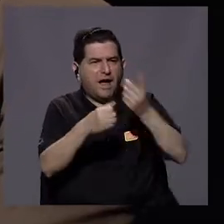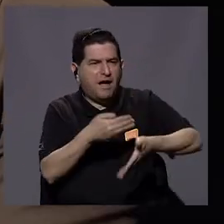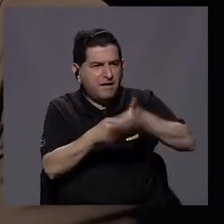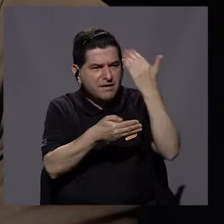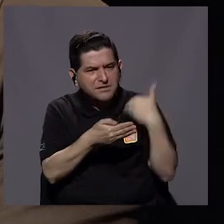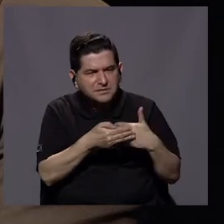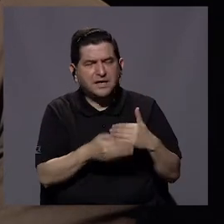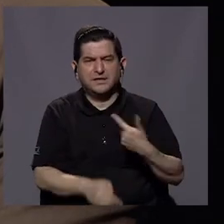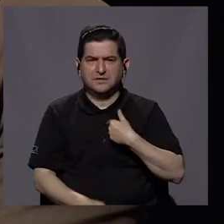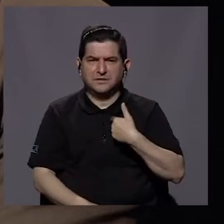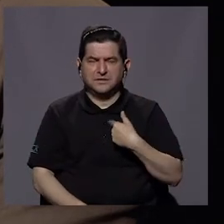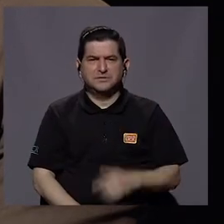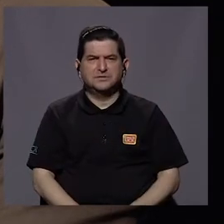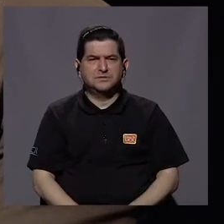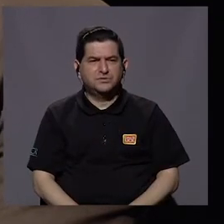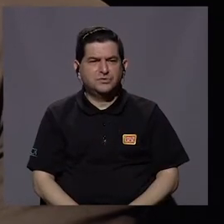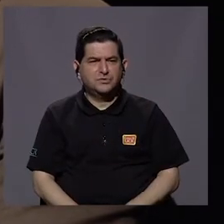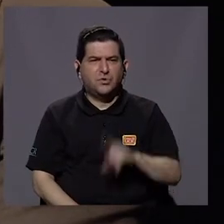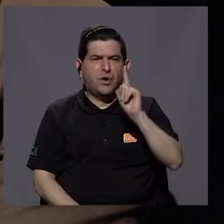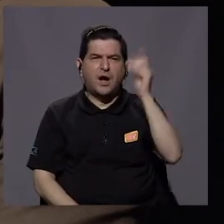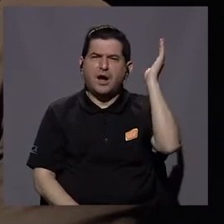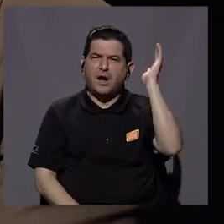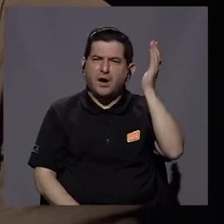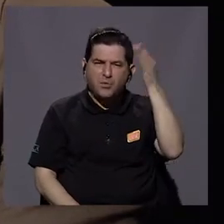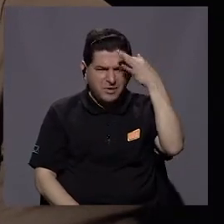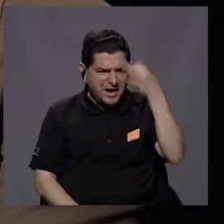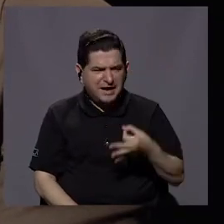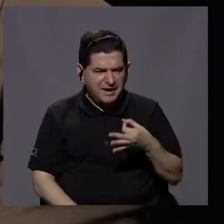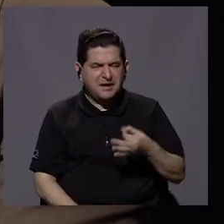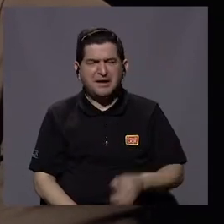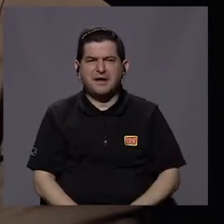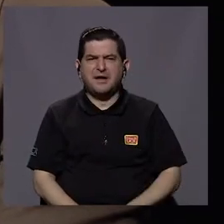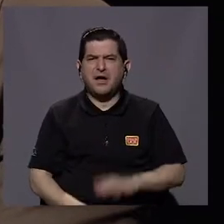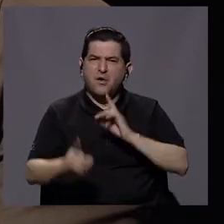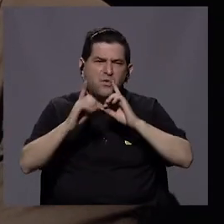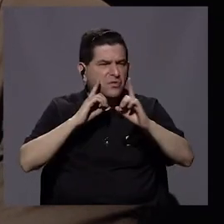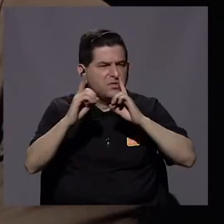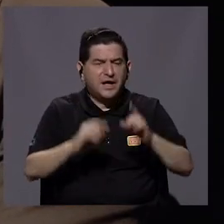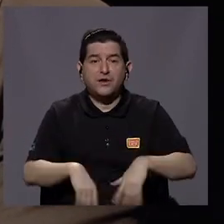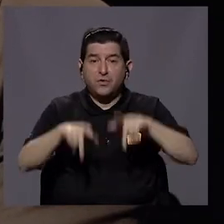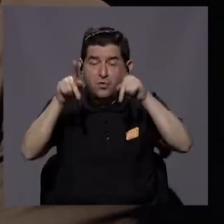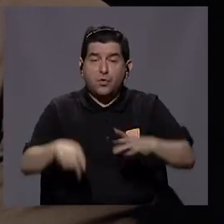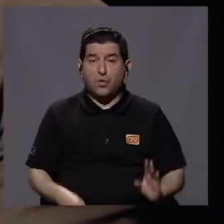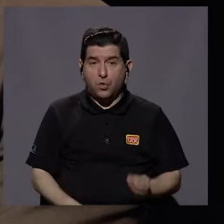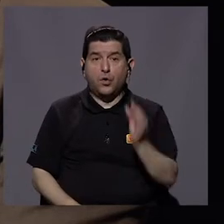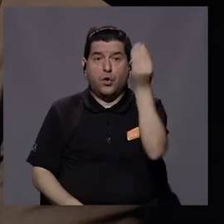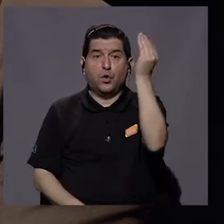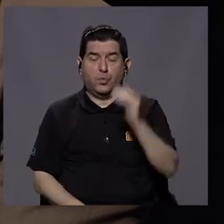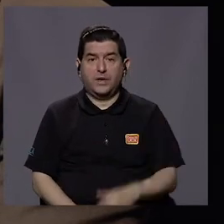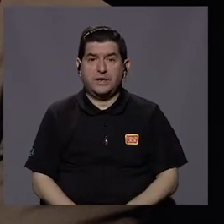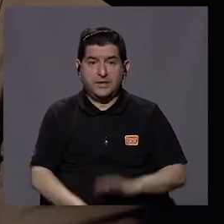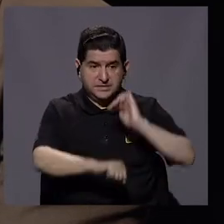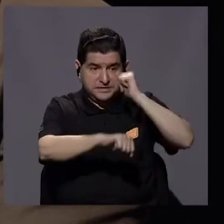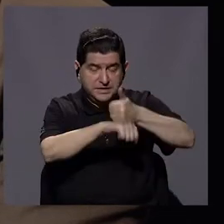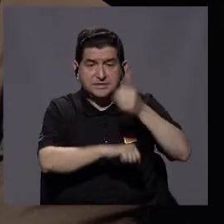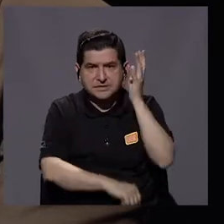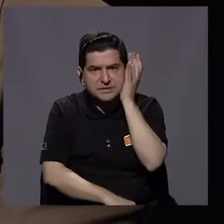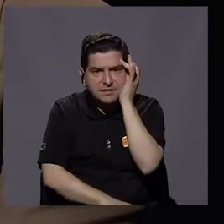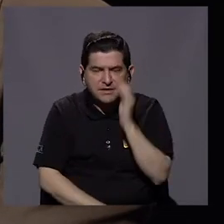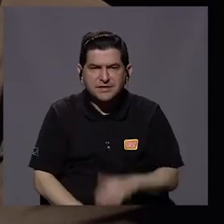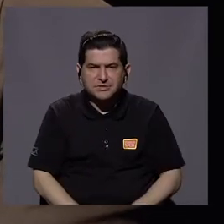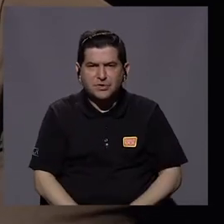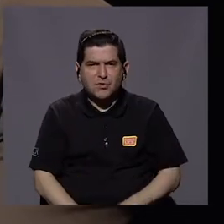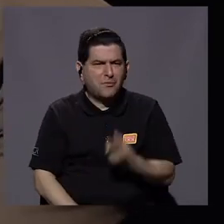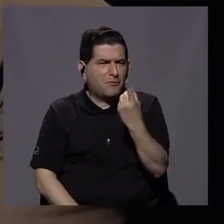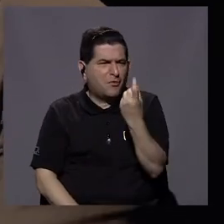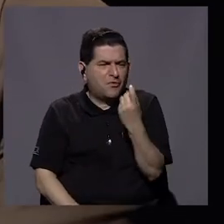un... no sé si era una conferencia o una plática, un diálogo con personas jóvenes que establecían la preocupación por las altas